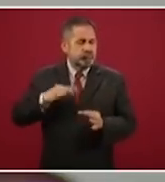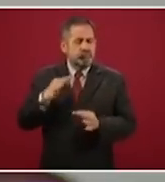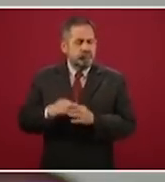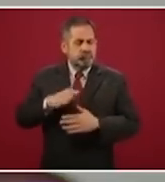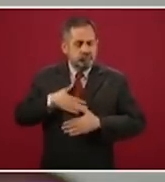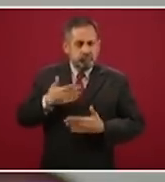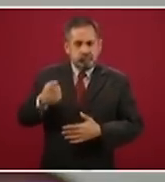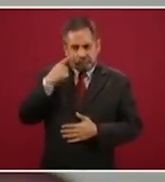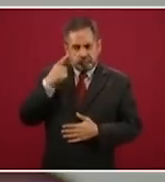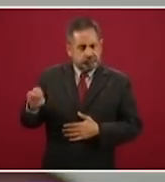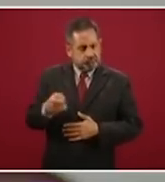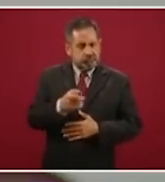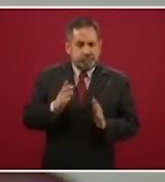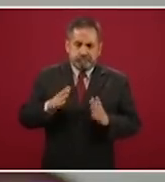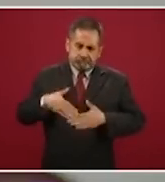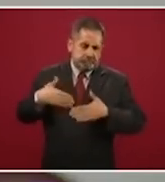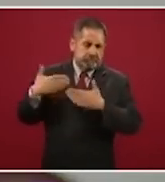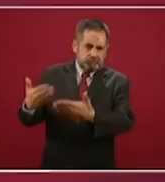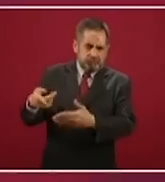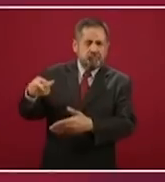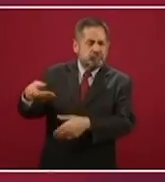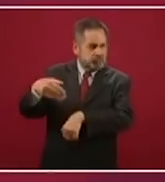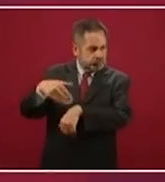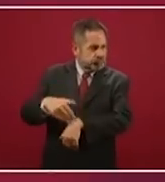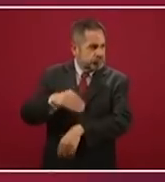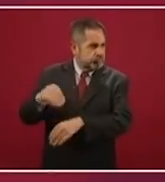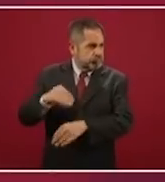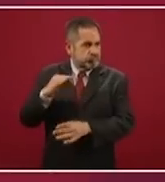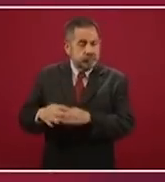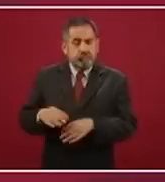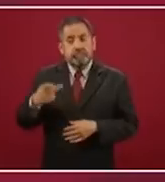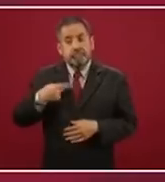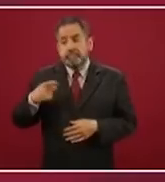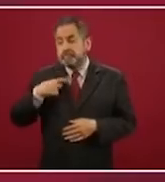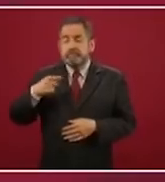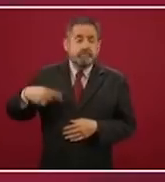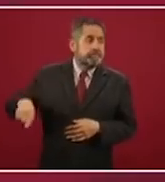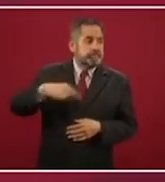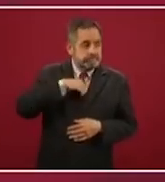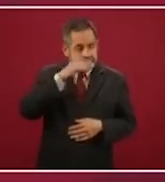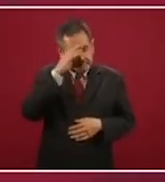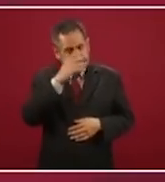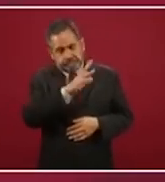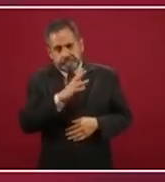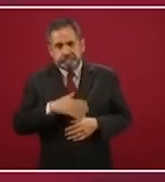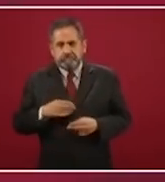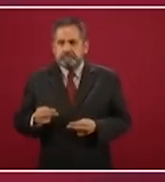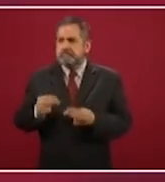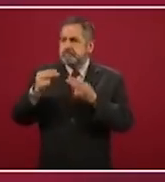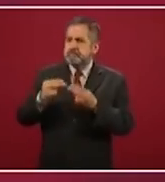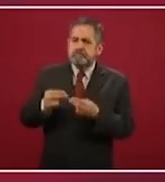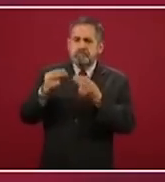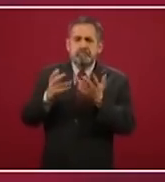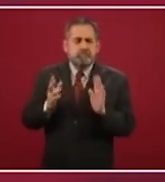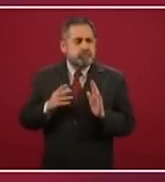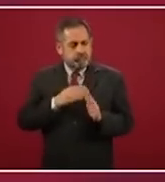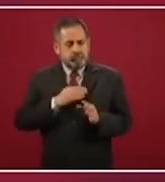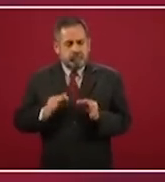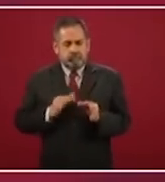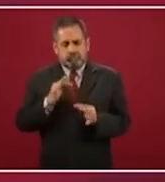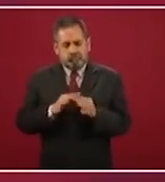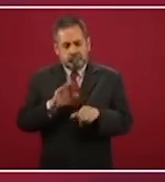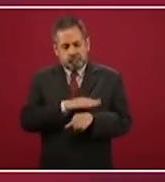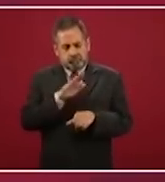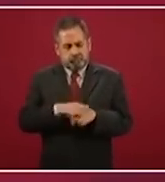el objetivo es confiar en el ciudadano para que sea el ciudadano, la ciudadana, el empresario, la empresaria, quien cumpla con la